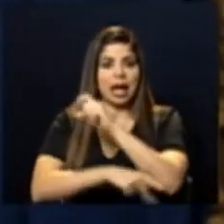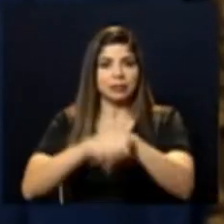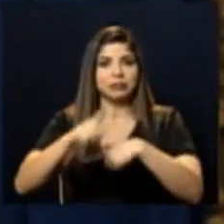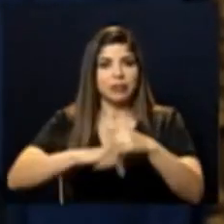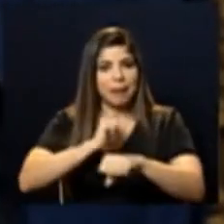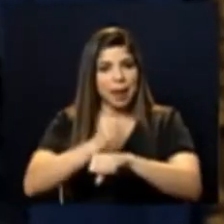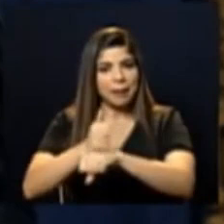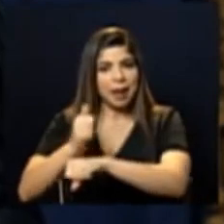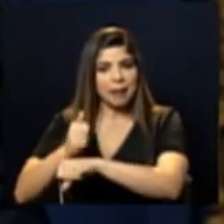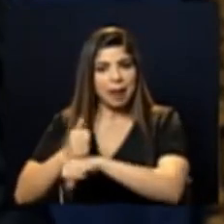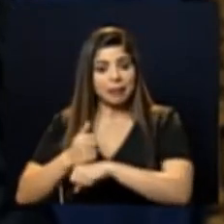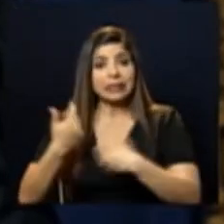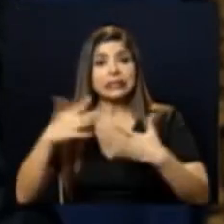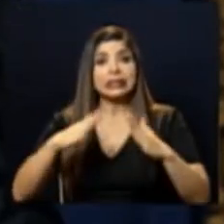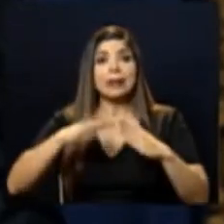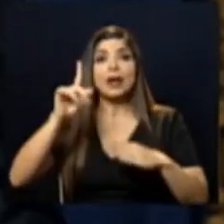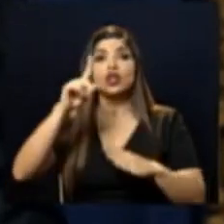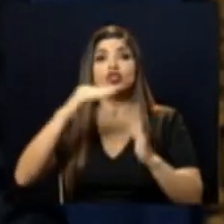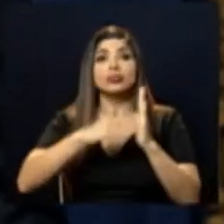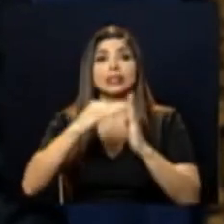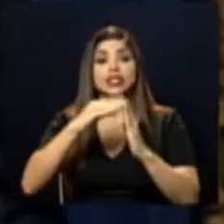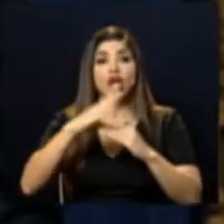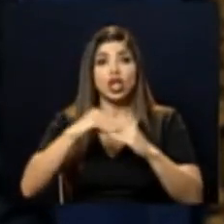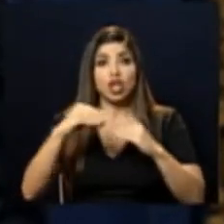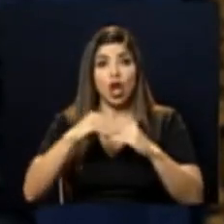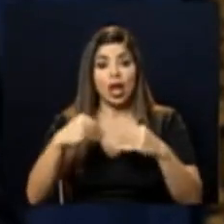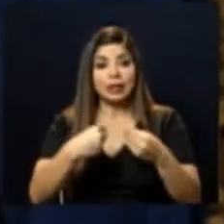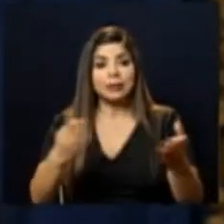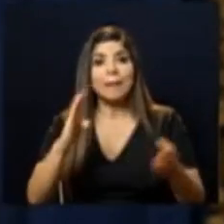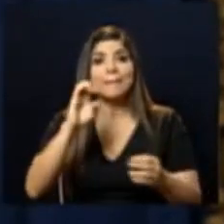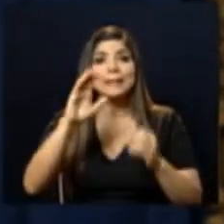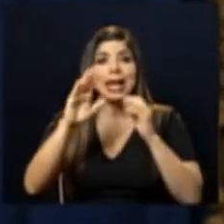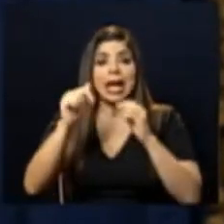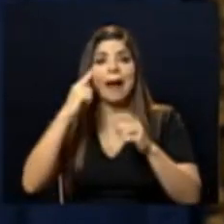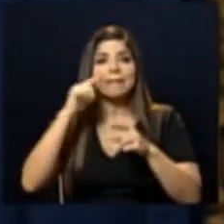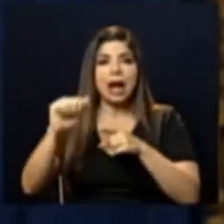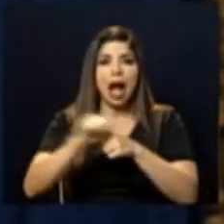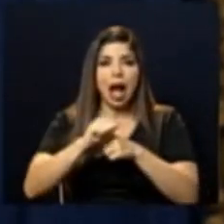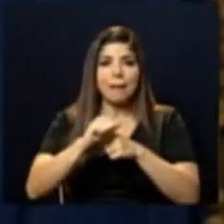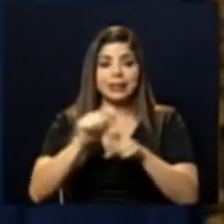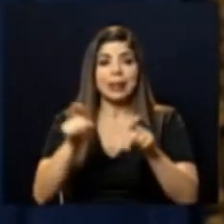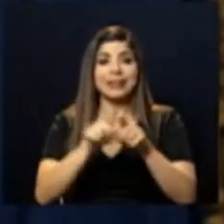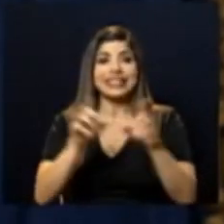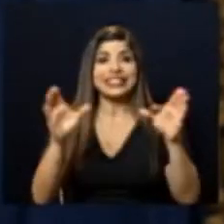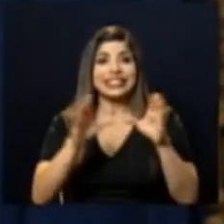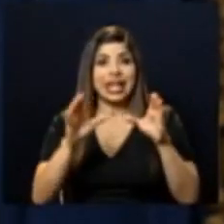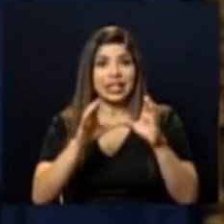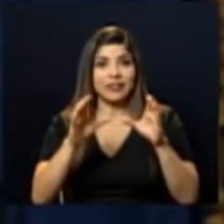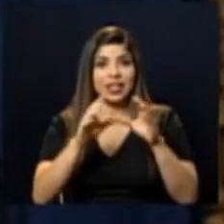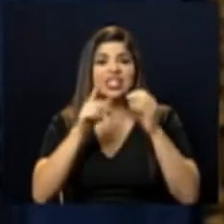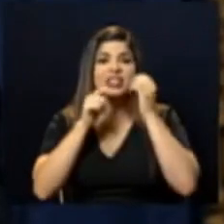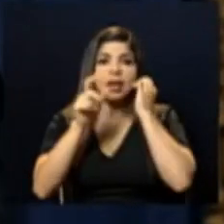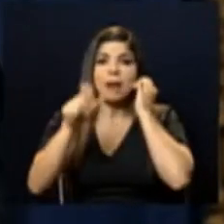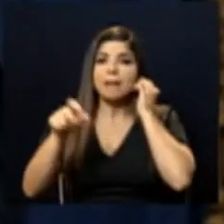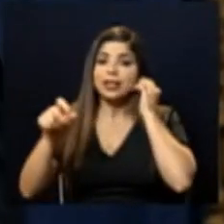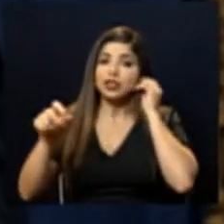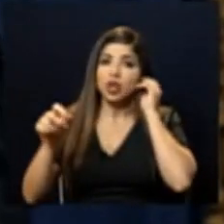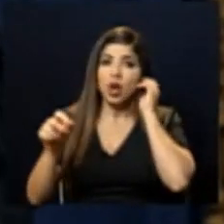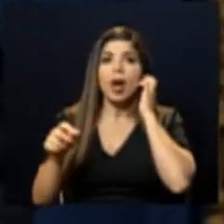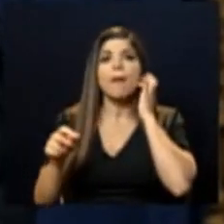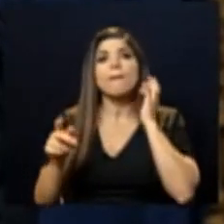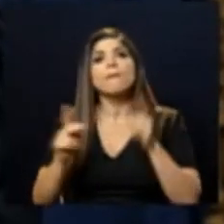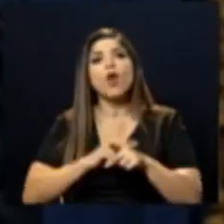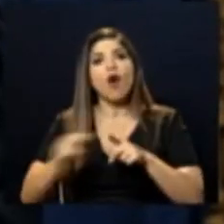han otorgado más de $1,000,000 en becas para la capacitación y certificación de profesionales en